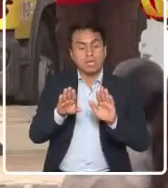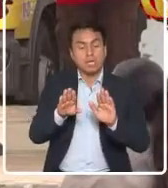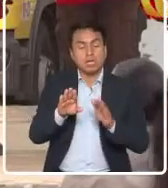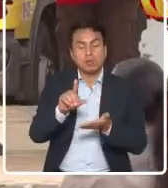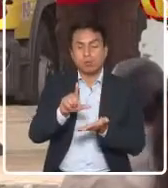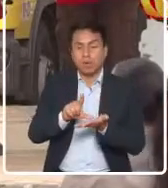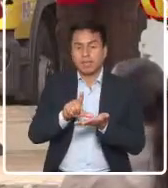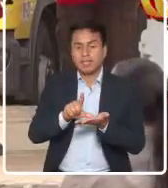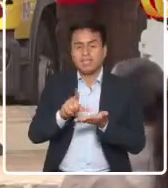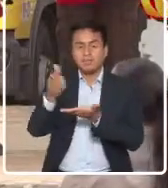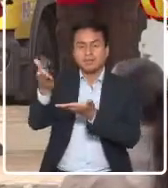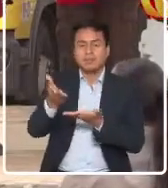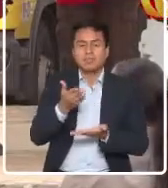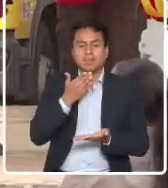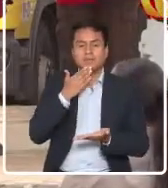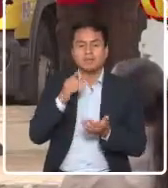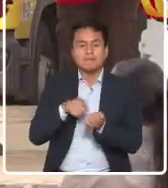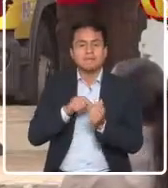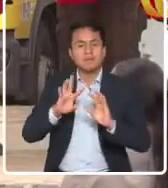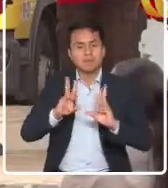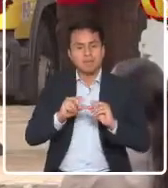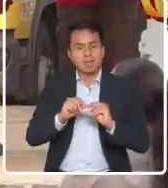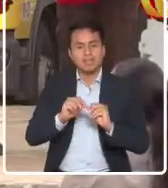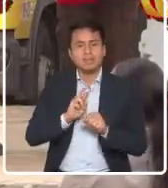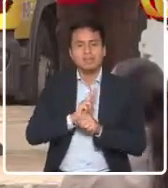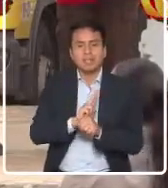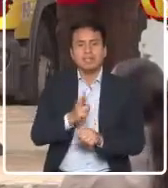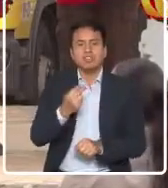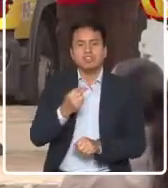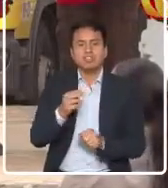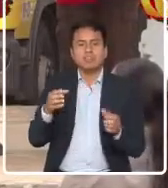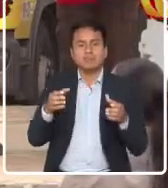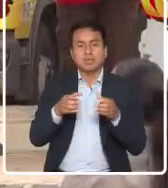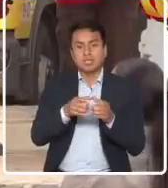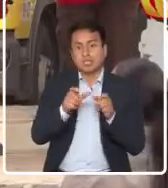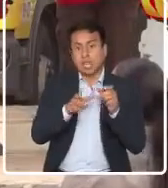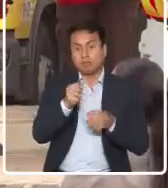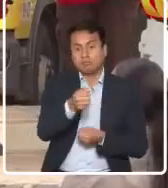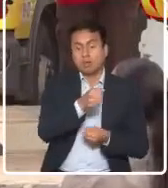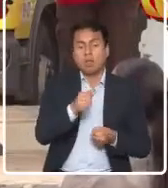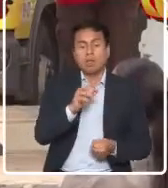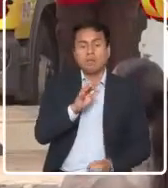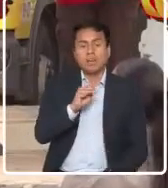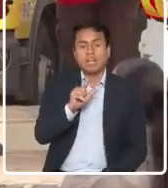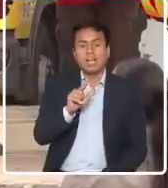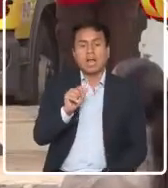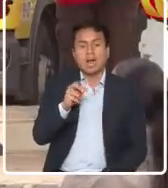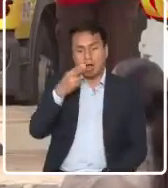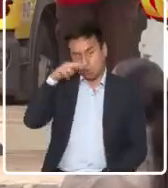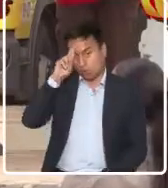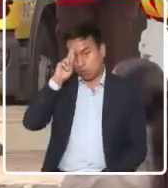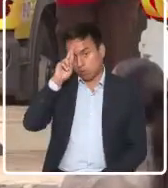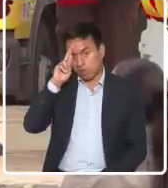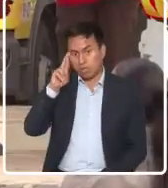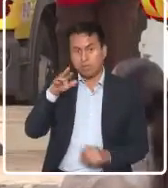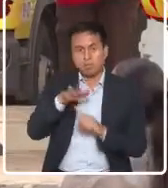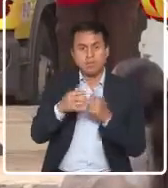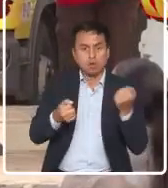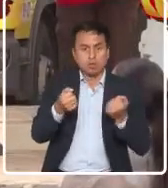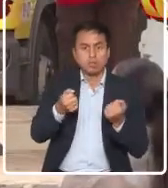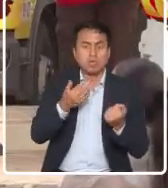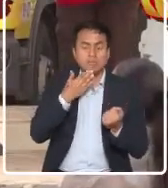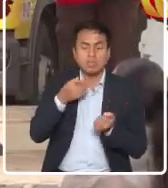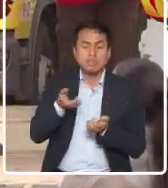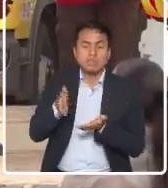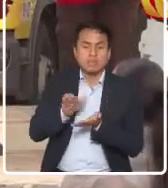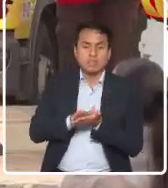en el escenario e invitamos también a los familiares que representan a los 12 brigadistas de Forestal Arauco y del piloto de Flight Service que